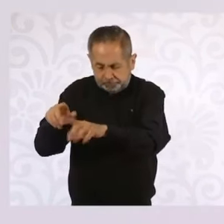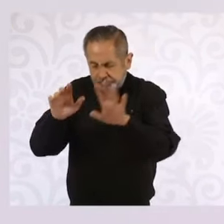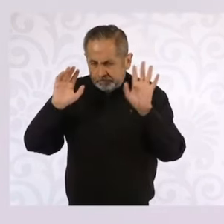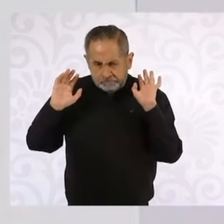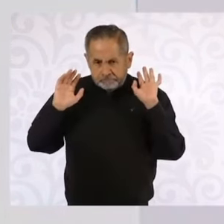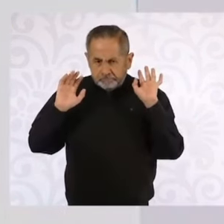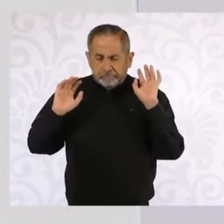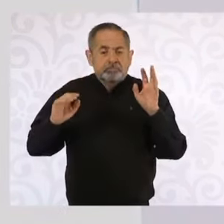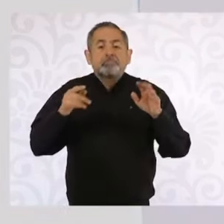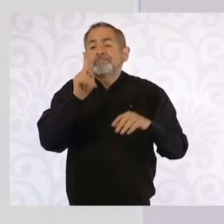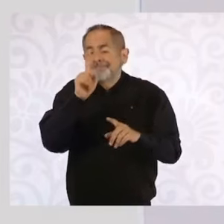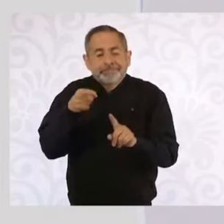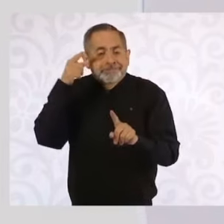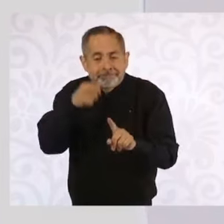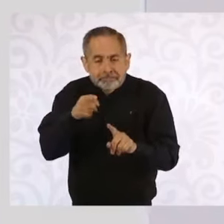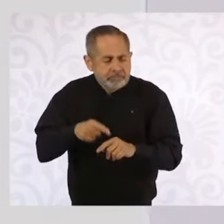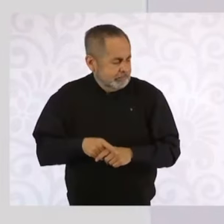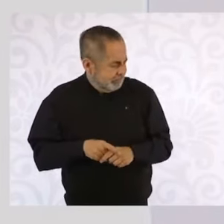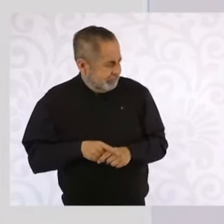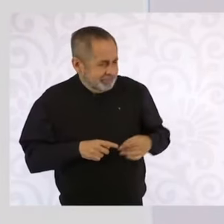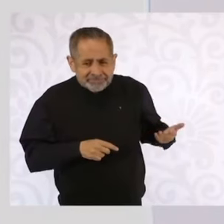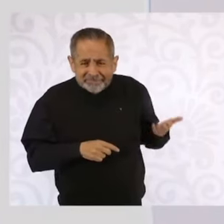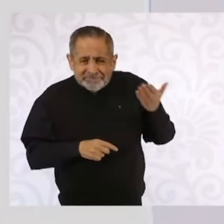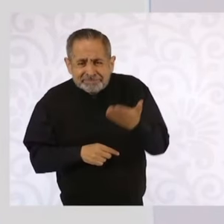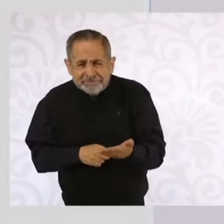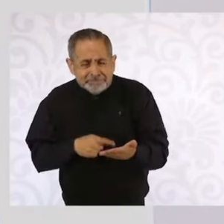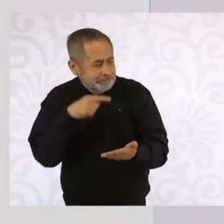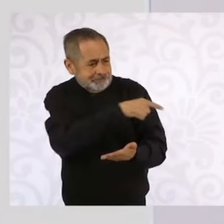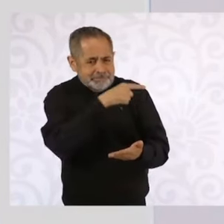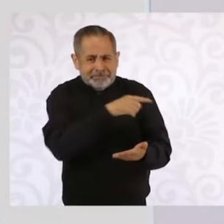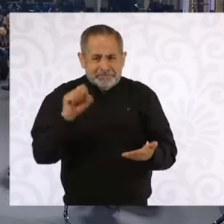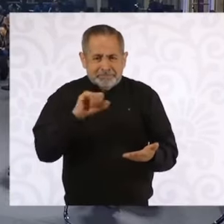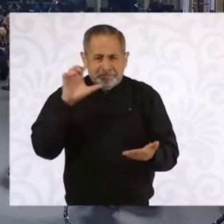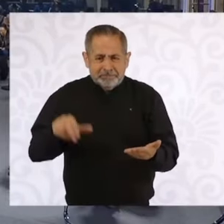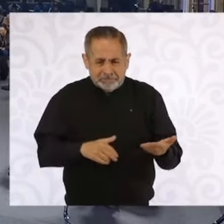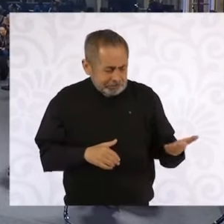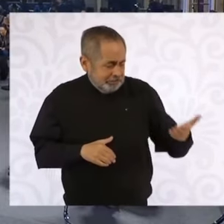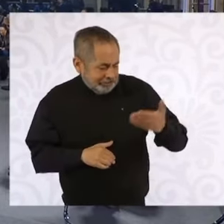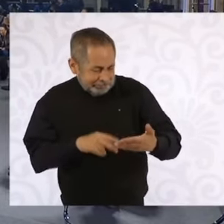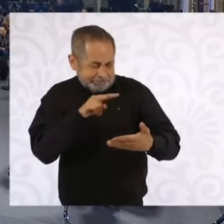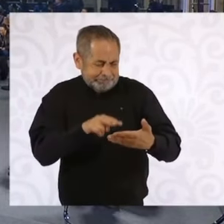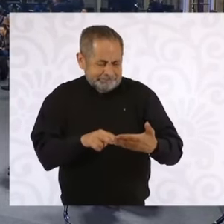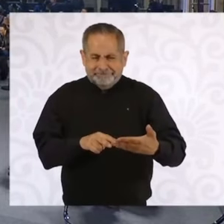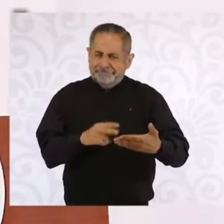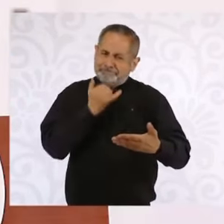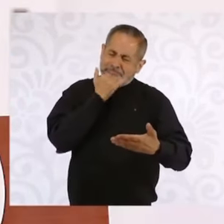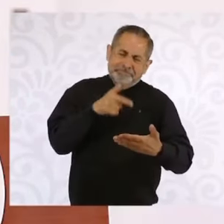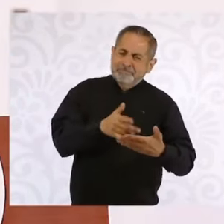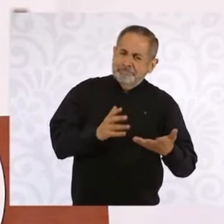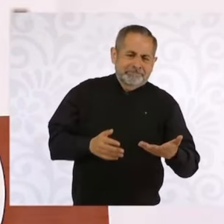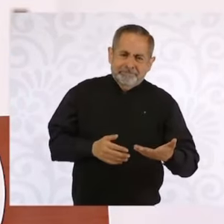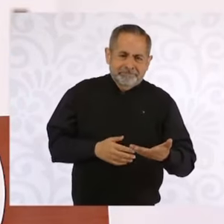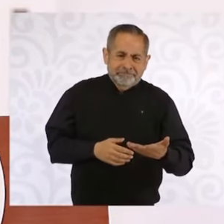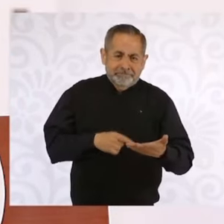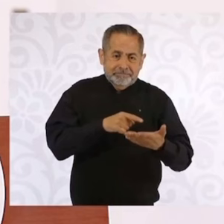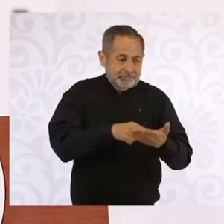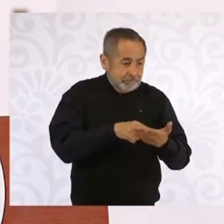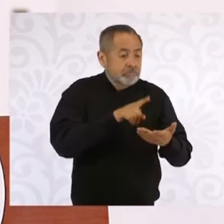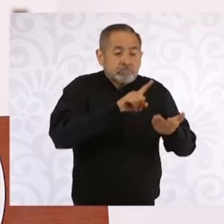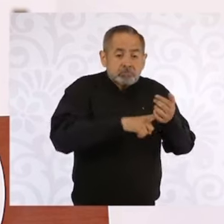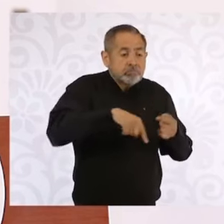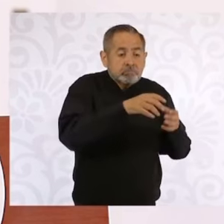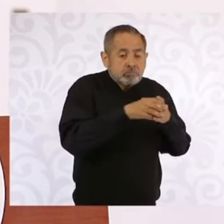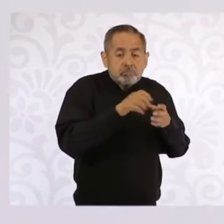es lo que están planteando en este documento que va a pasar al Pleno de la